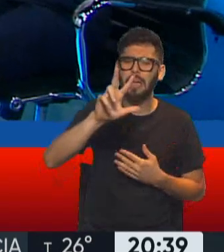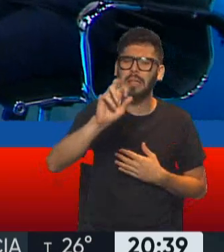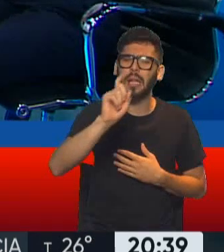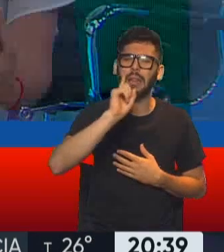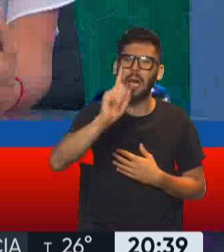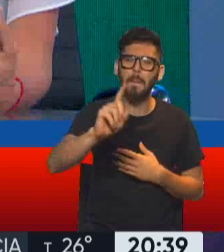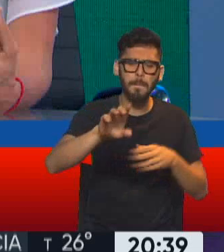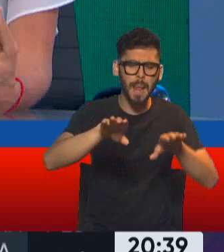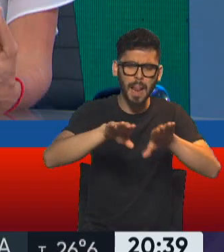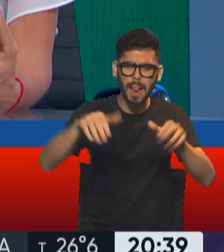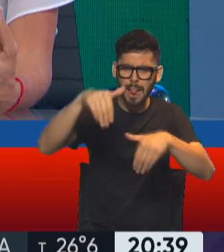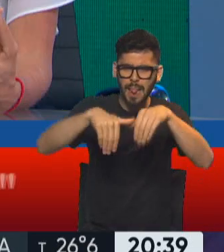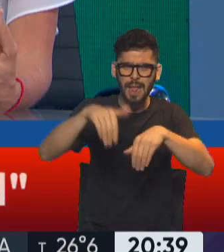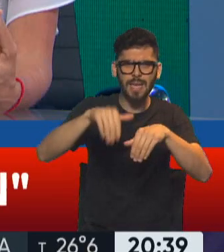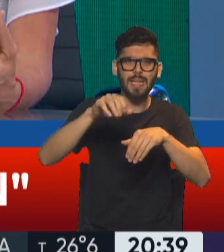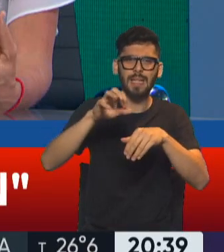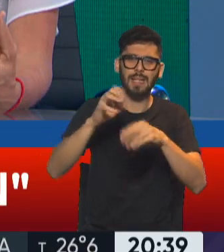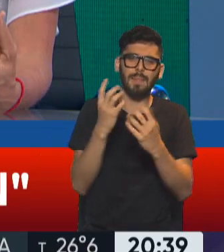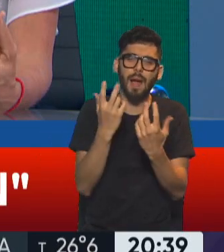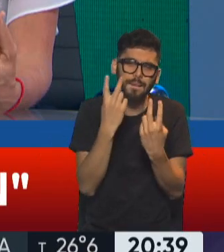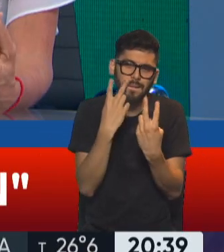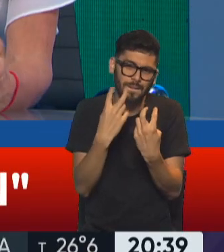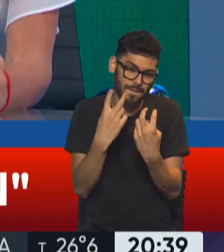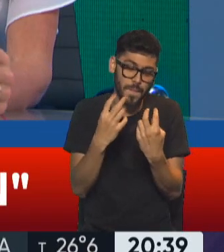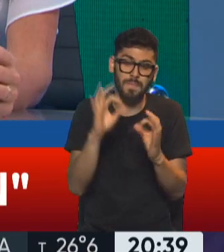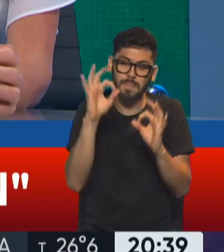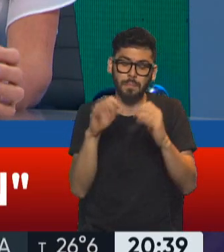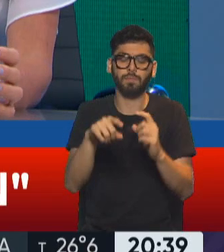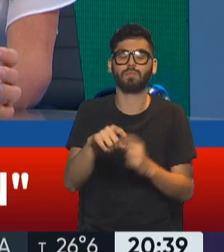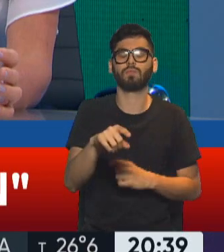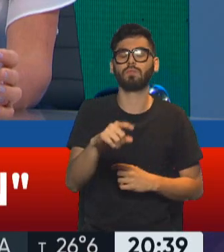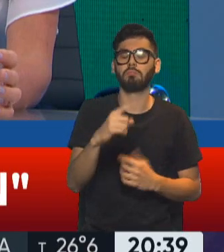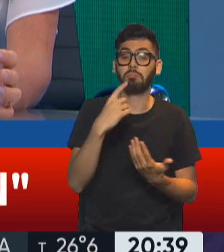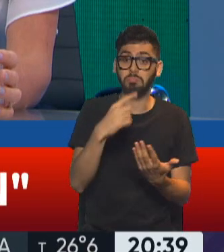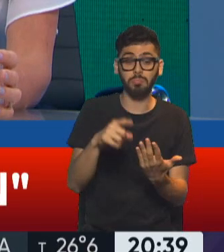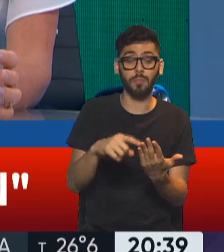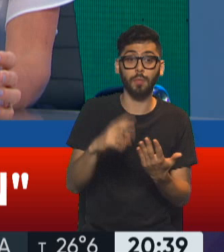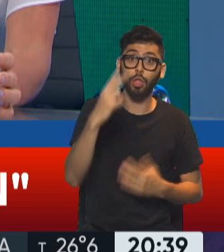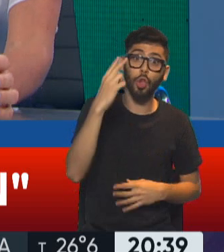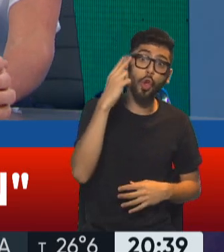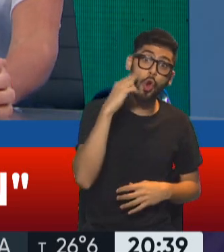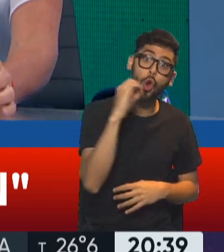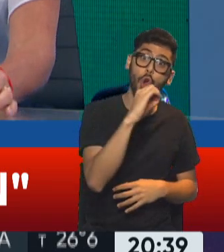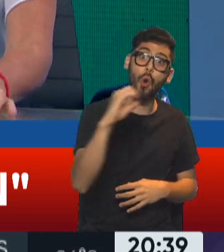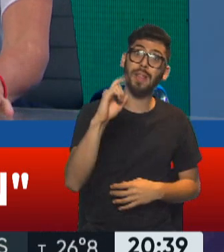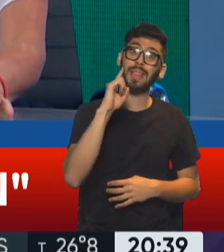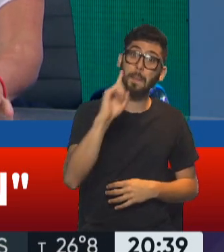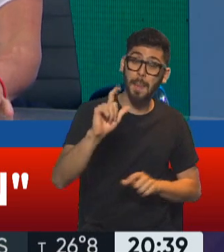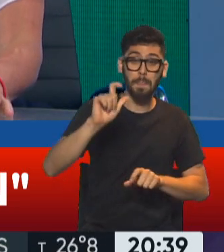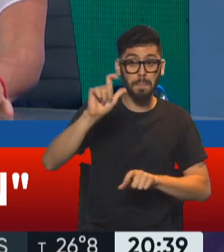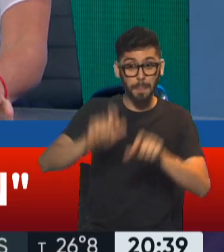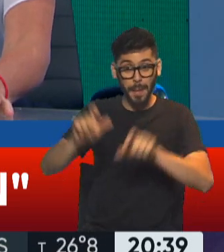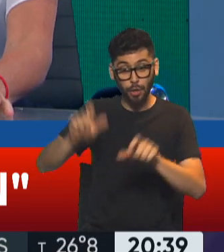mesas, inteligencia analítica, lo que se vio es que hay 900.000 personas que habían